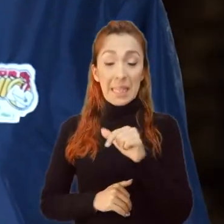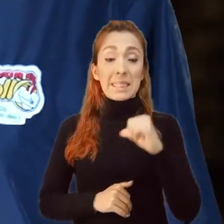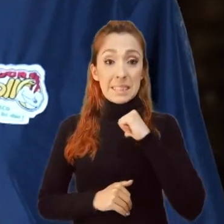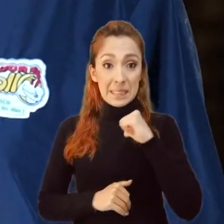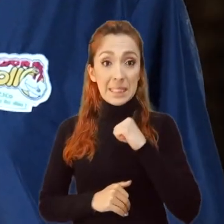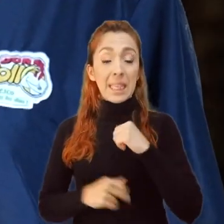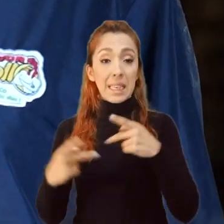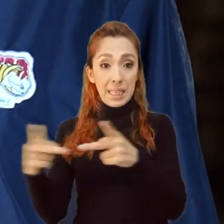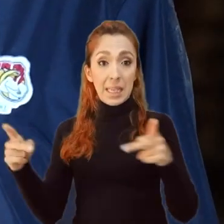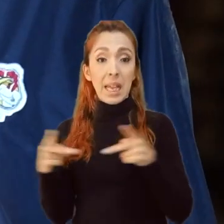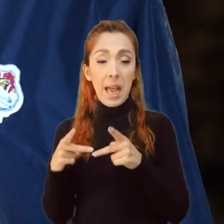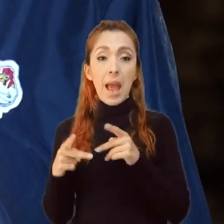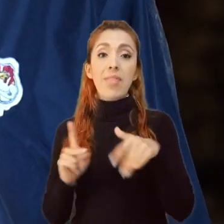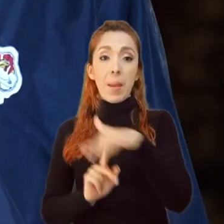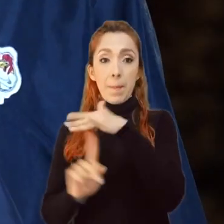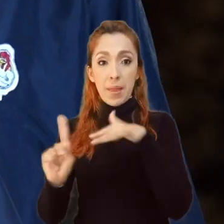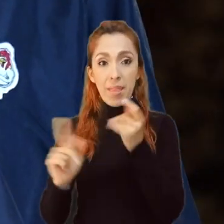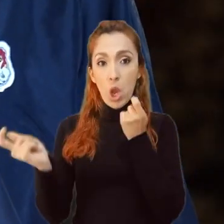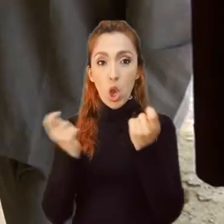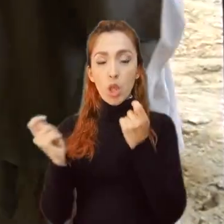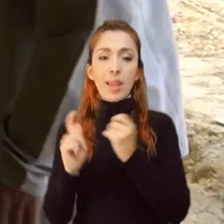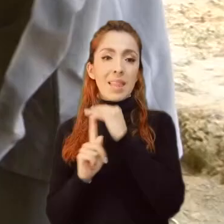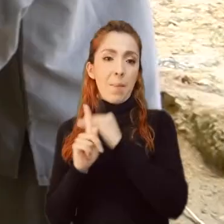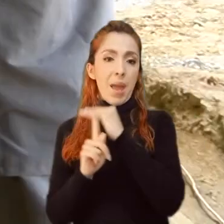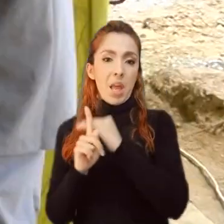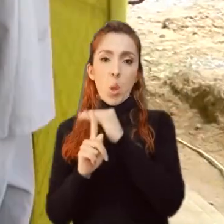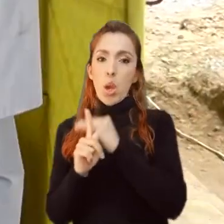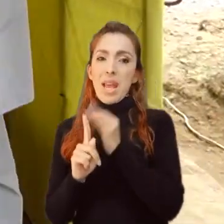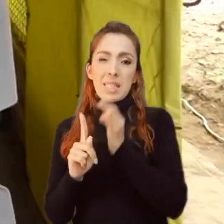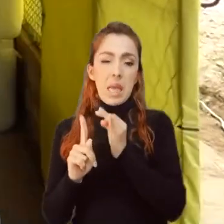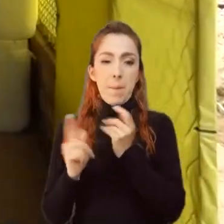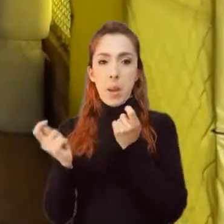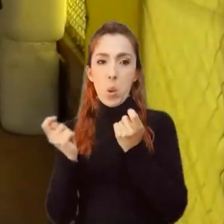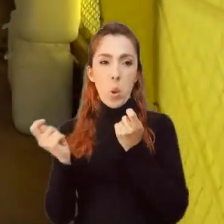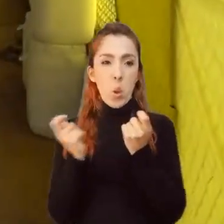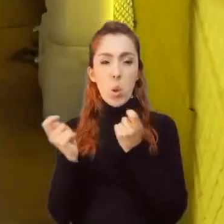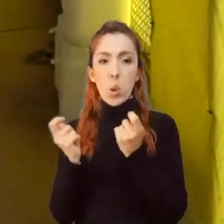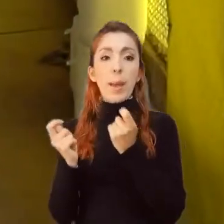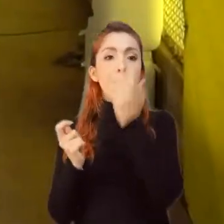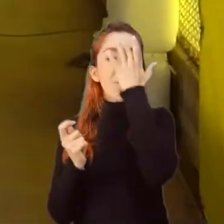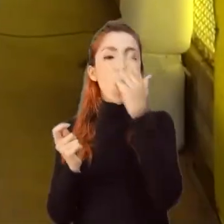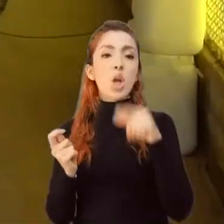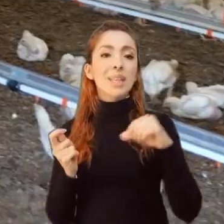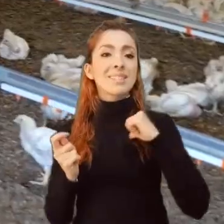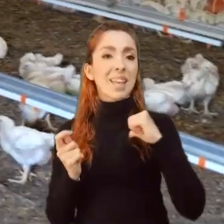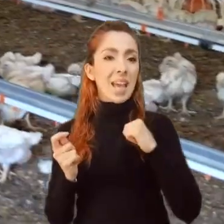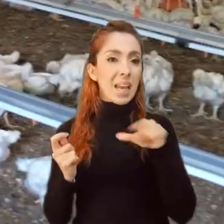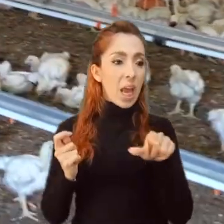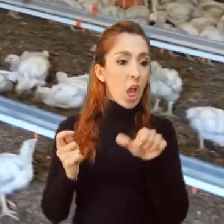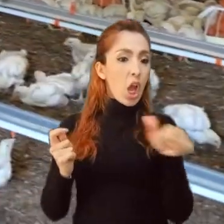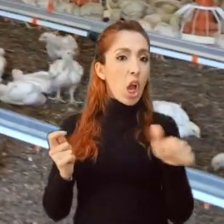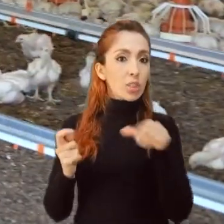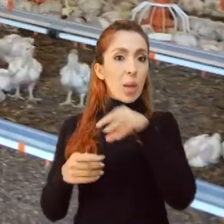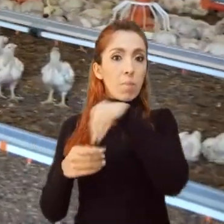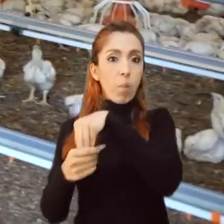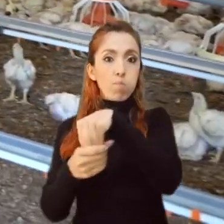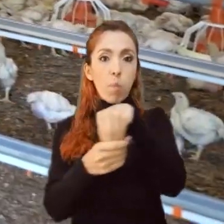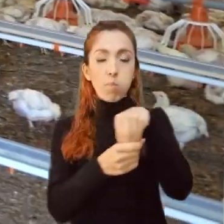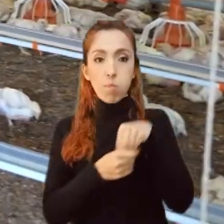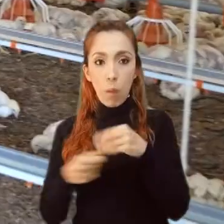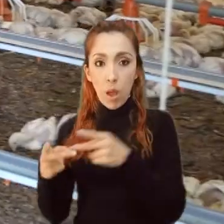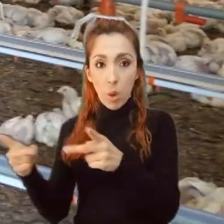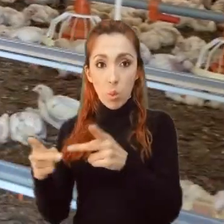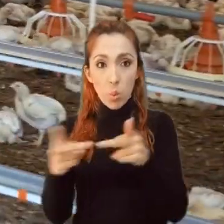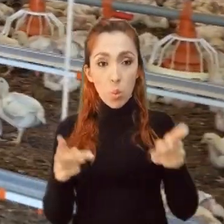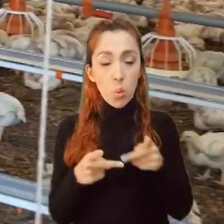Como es una granja de ambiente controlado, la temperatura siempre va a estar regulada porque contamos con sensores al interior de cada